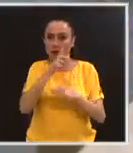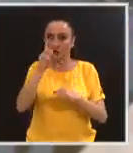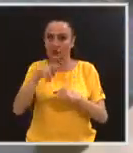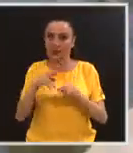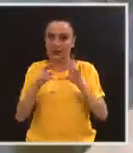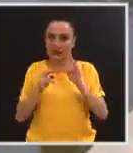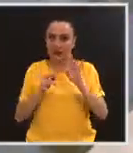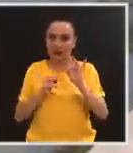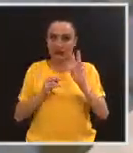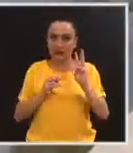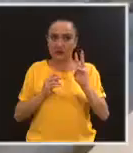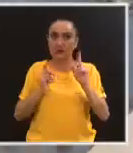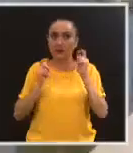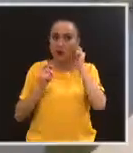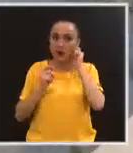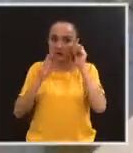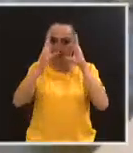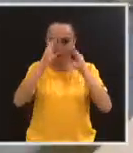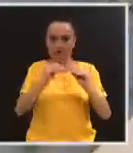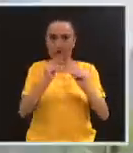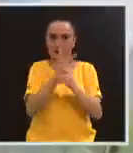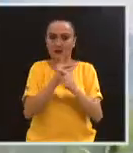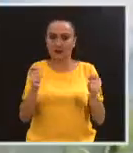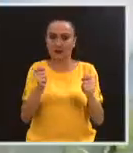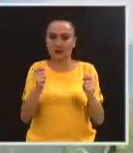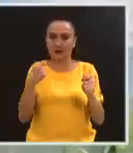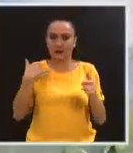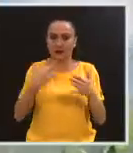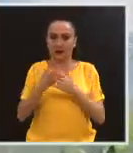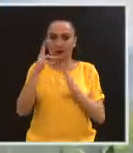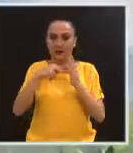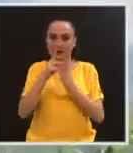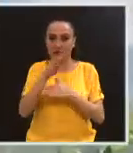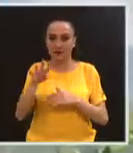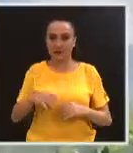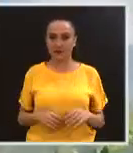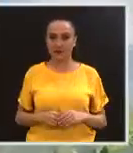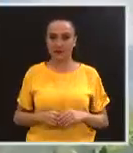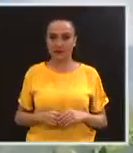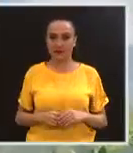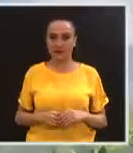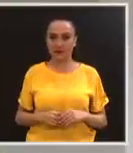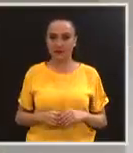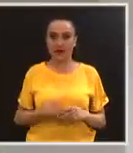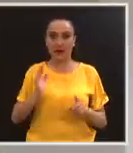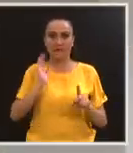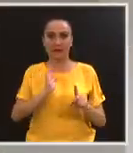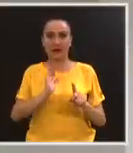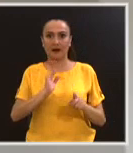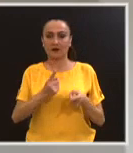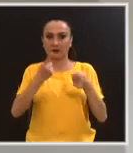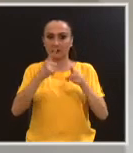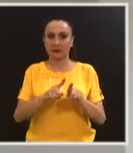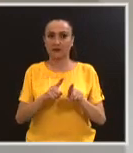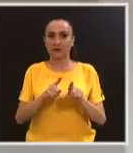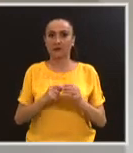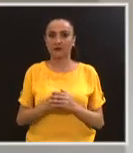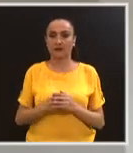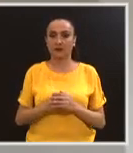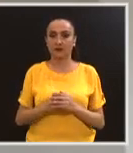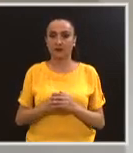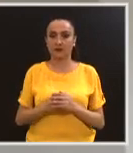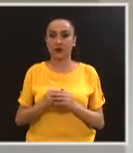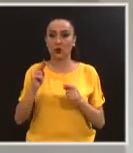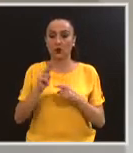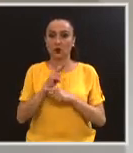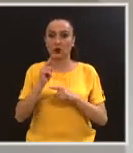786 mujeres reportaron como desaparecidas en lo que va del 2024 amenazas se da mediante este la